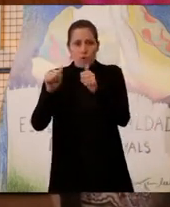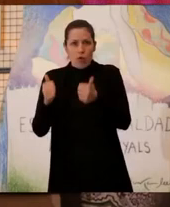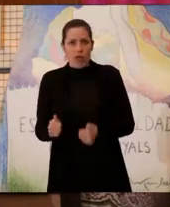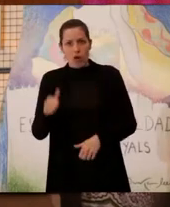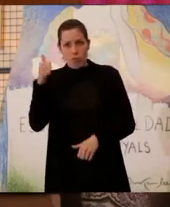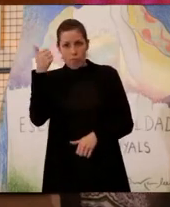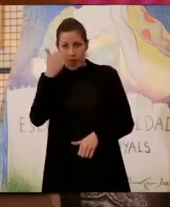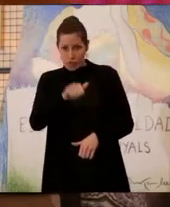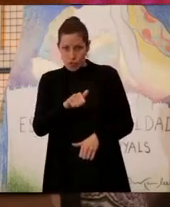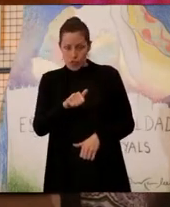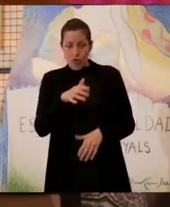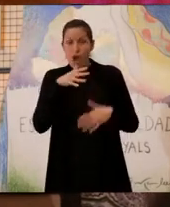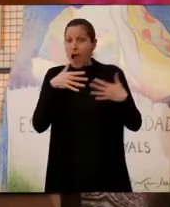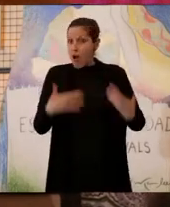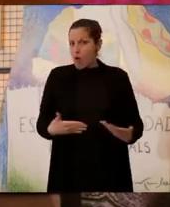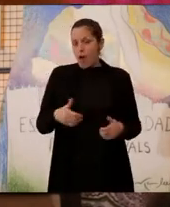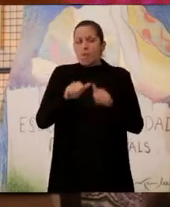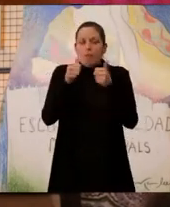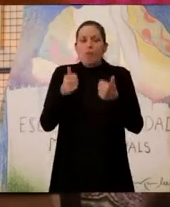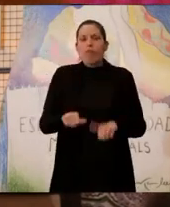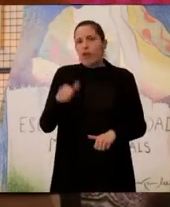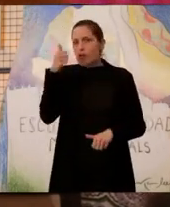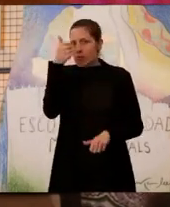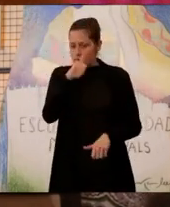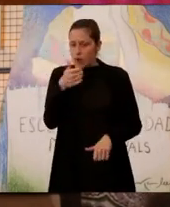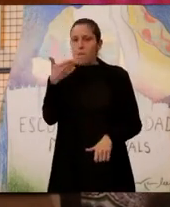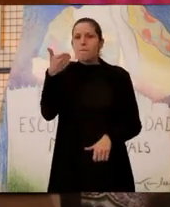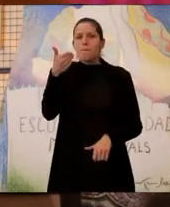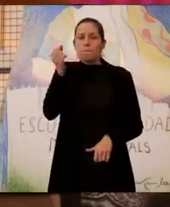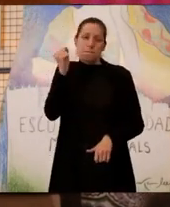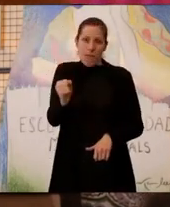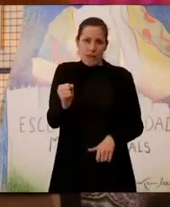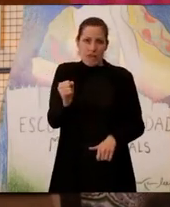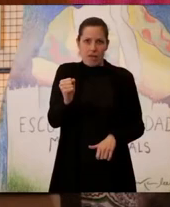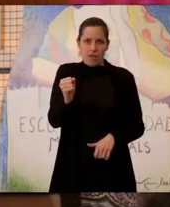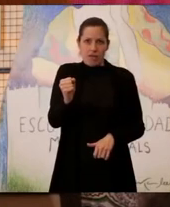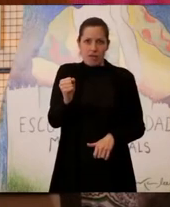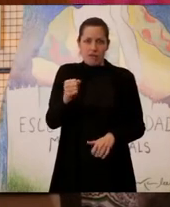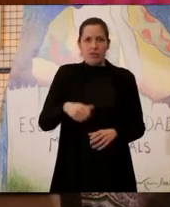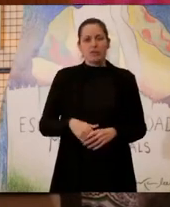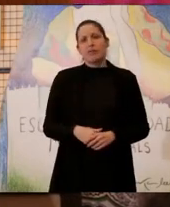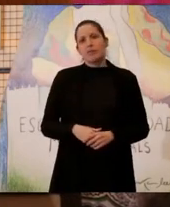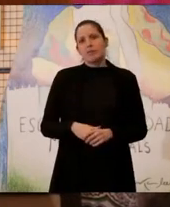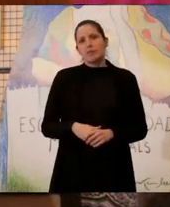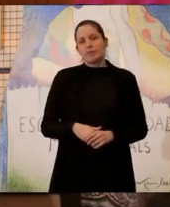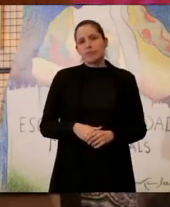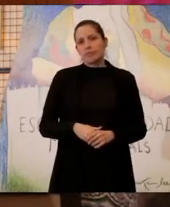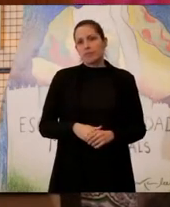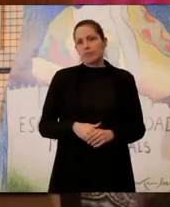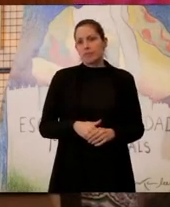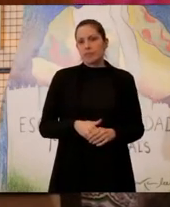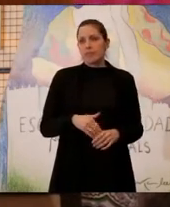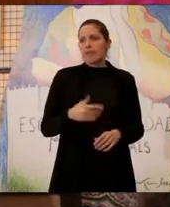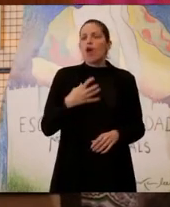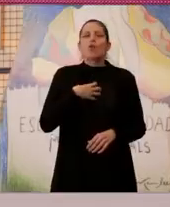y mata a las mujeres lo sabemos pero mata más a los hombres y no y no O sea ahora nos